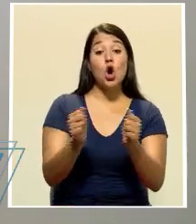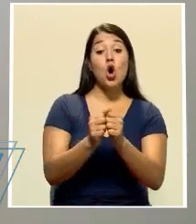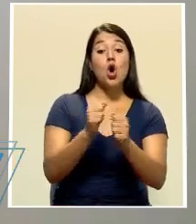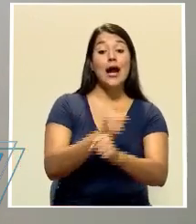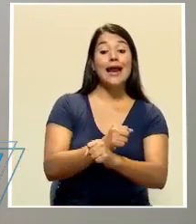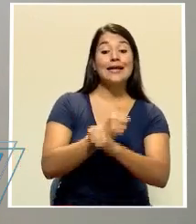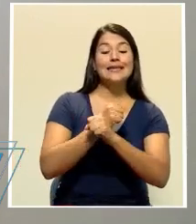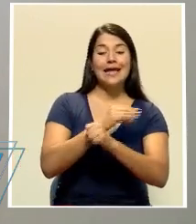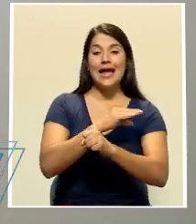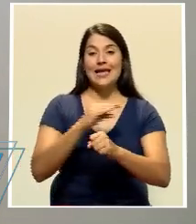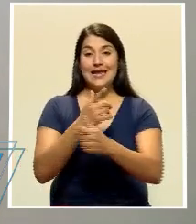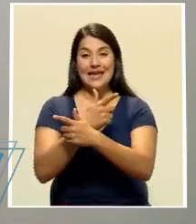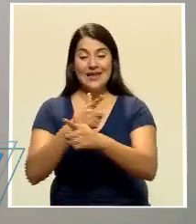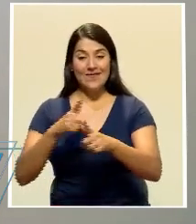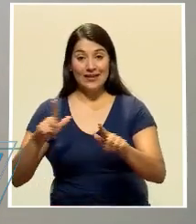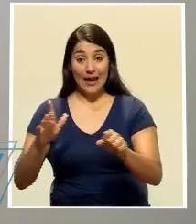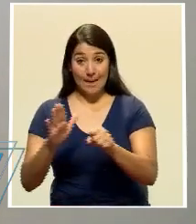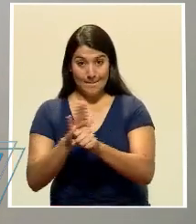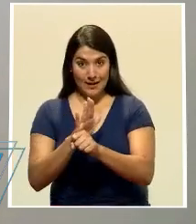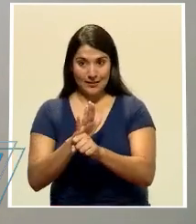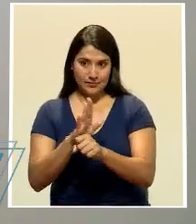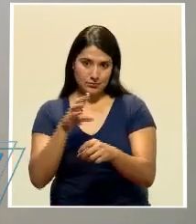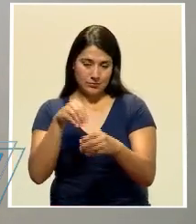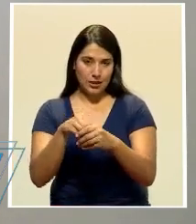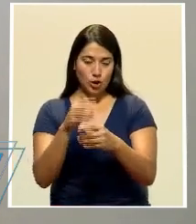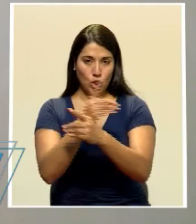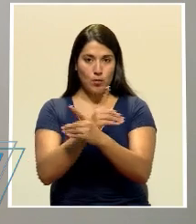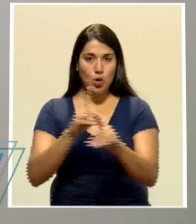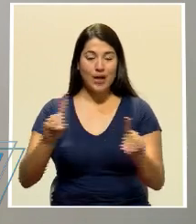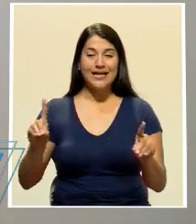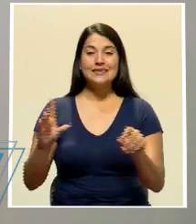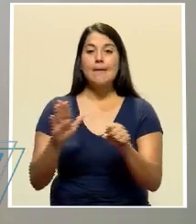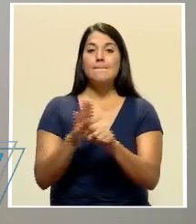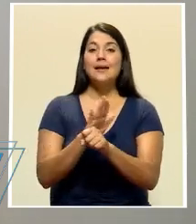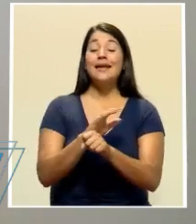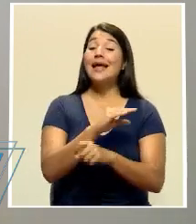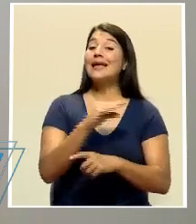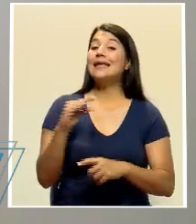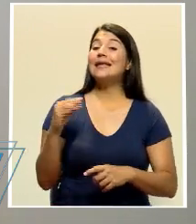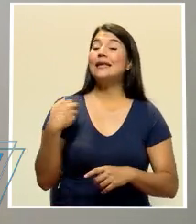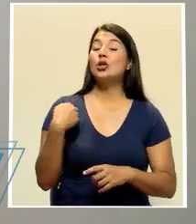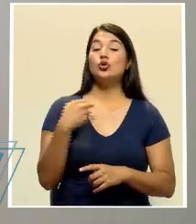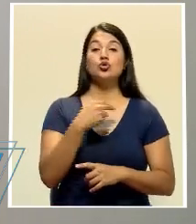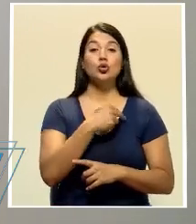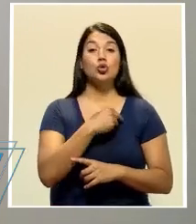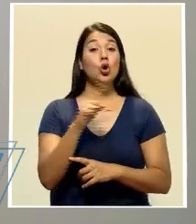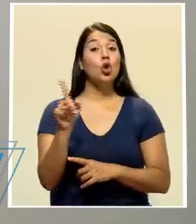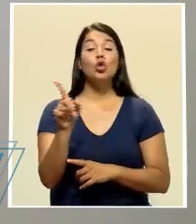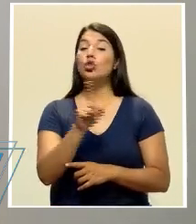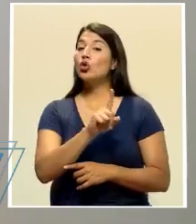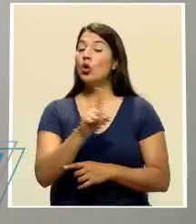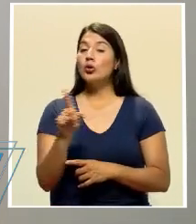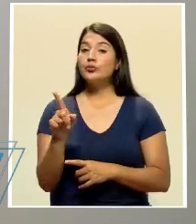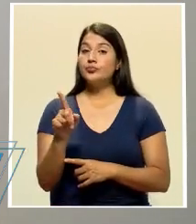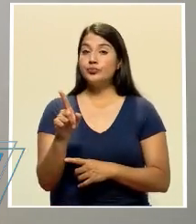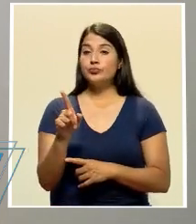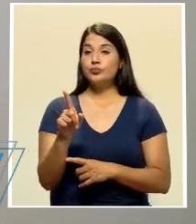plenas en una democracia que es considerada una democracia plena y a la que no le